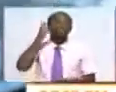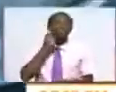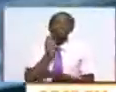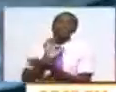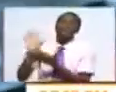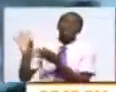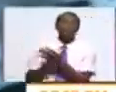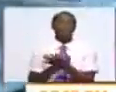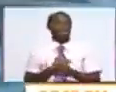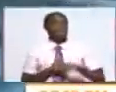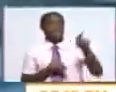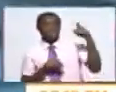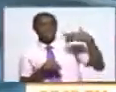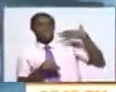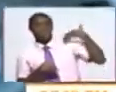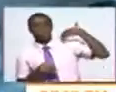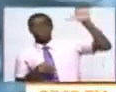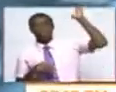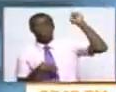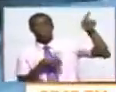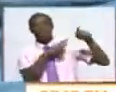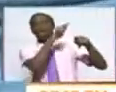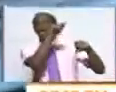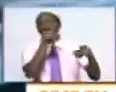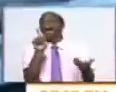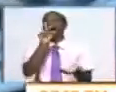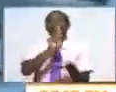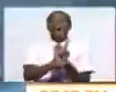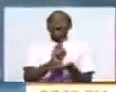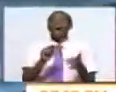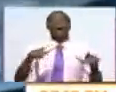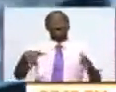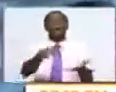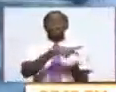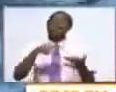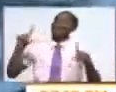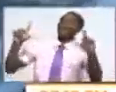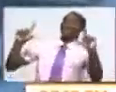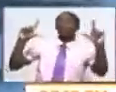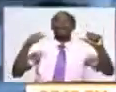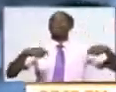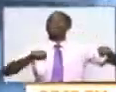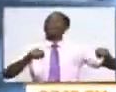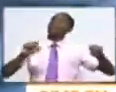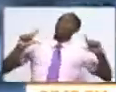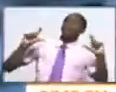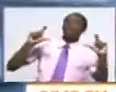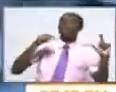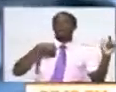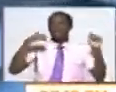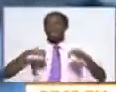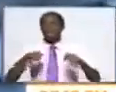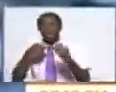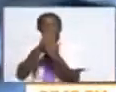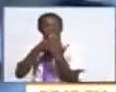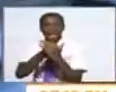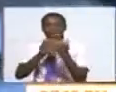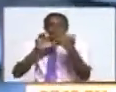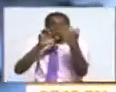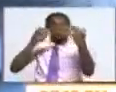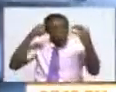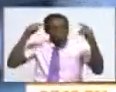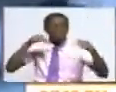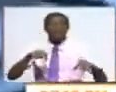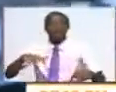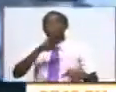como los que vienen para una plaza a sacarse selfie y a pasear su moto. Aquí se viene a pelear, a luchar por un país, por una patria que nos